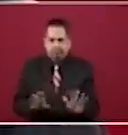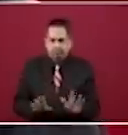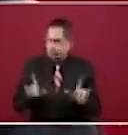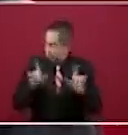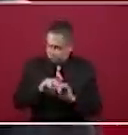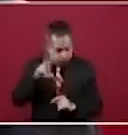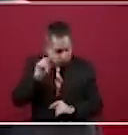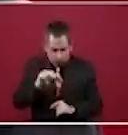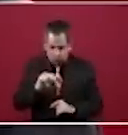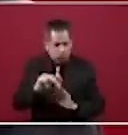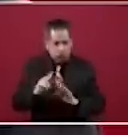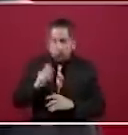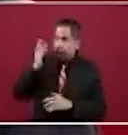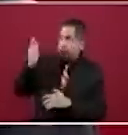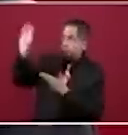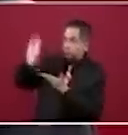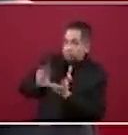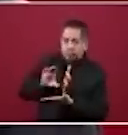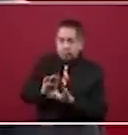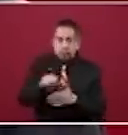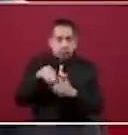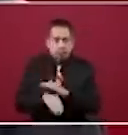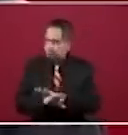no vamos a caer en déficit,